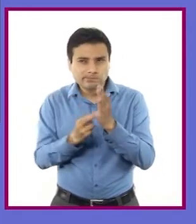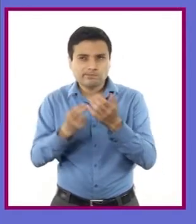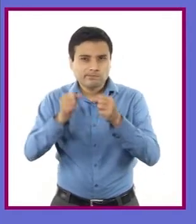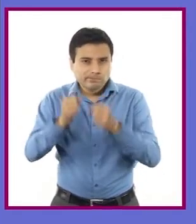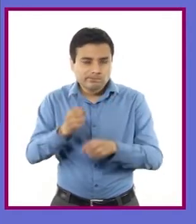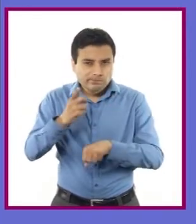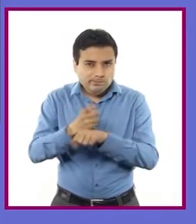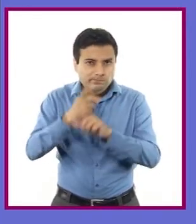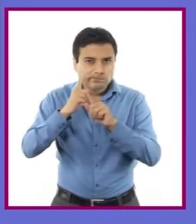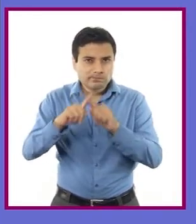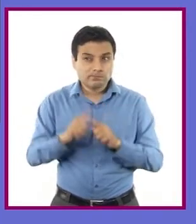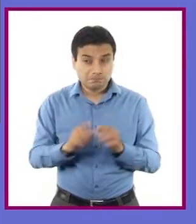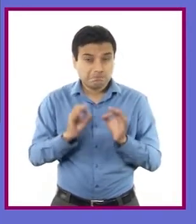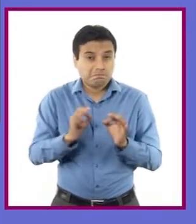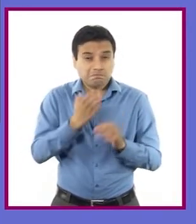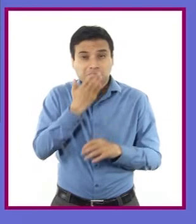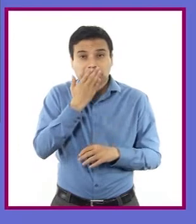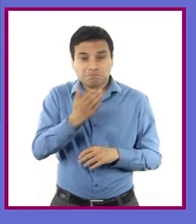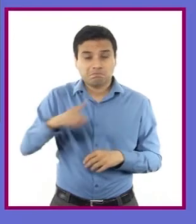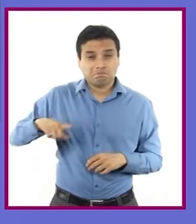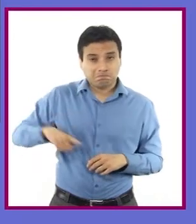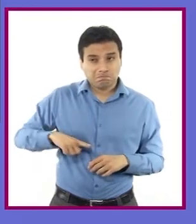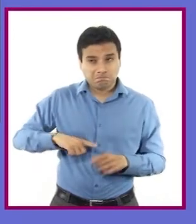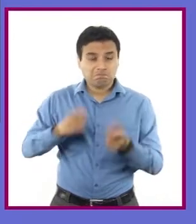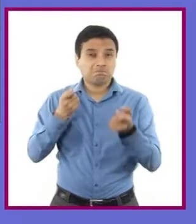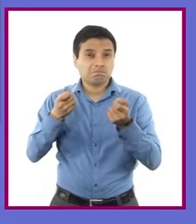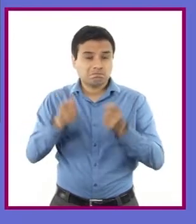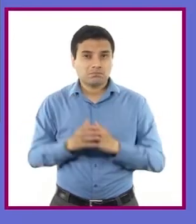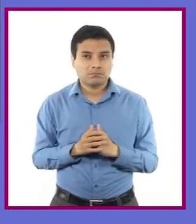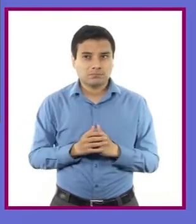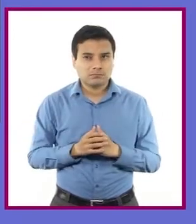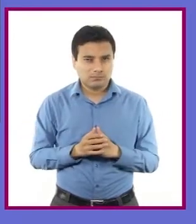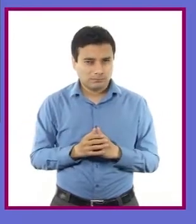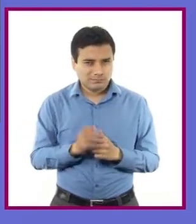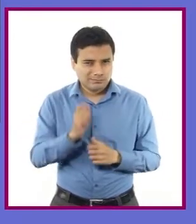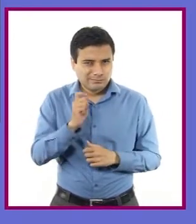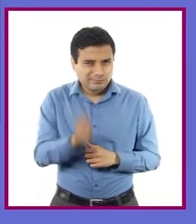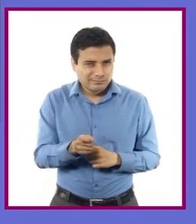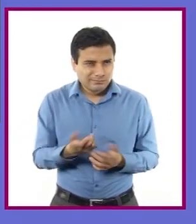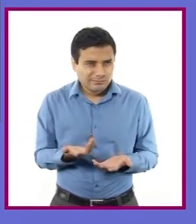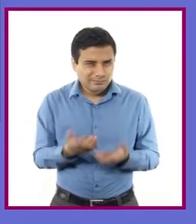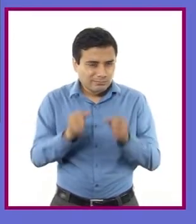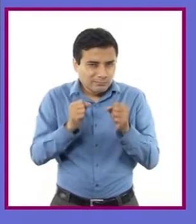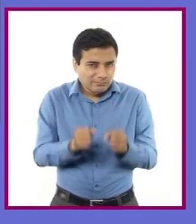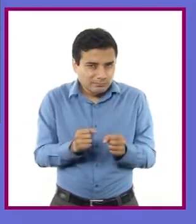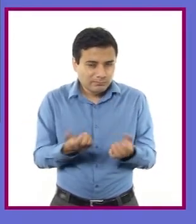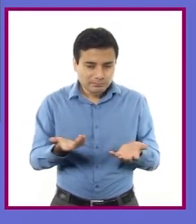nuclear están debidamente regulados, lo que quiere decir que es segura.